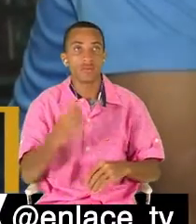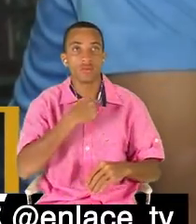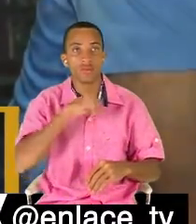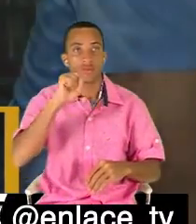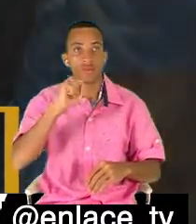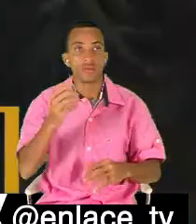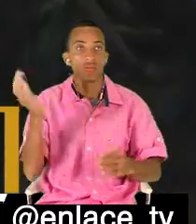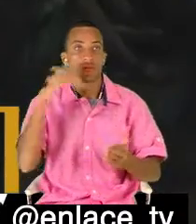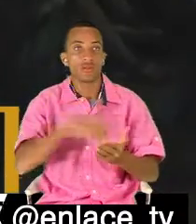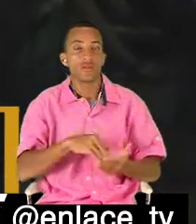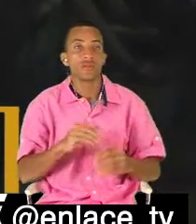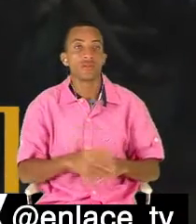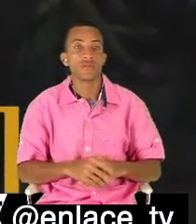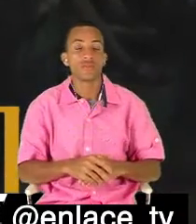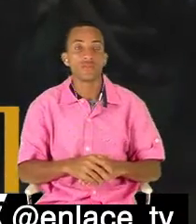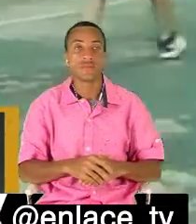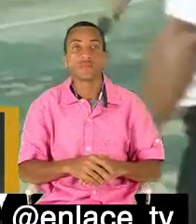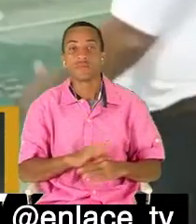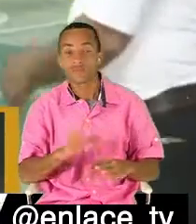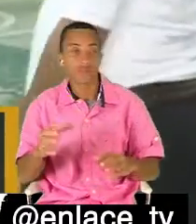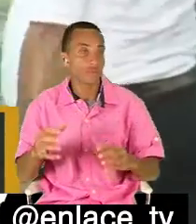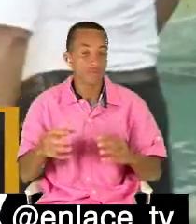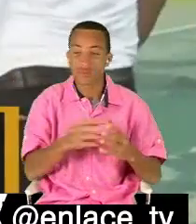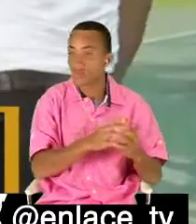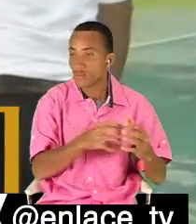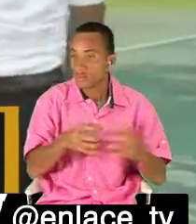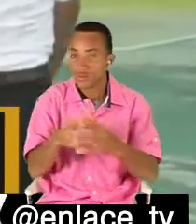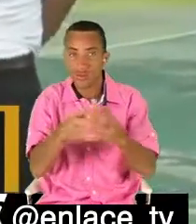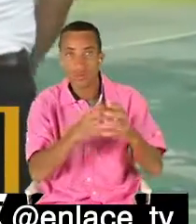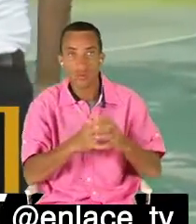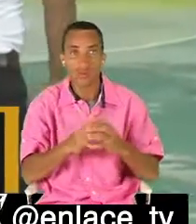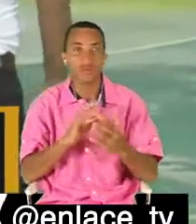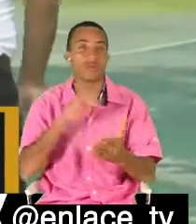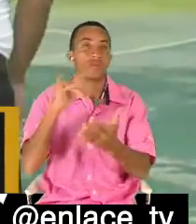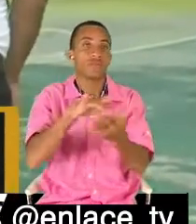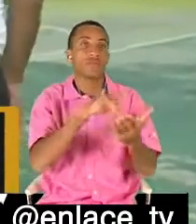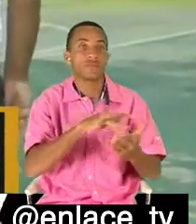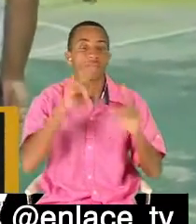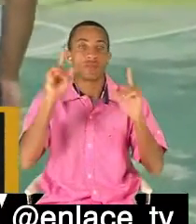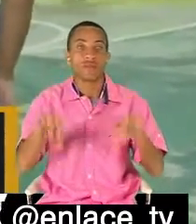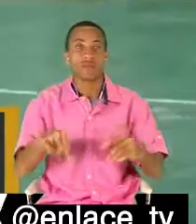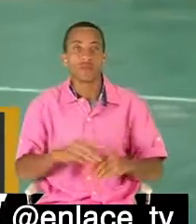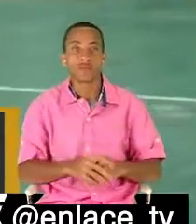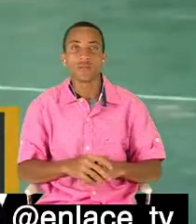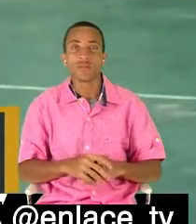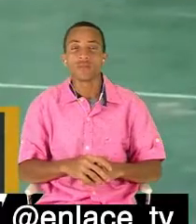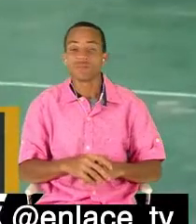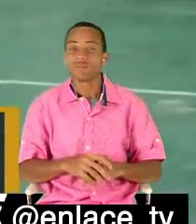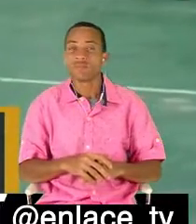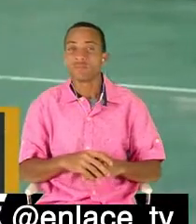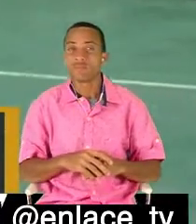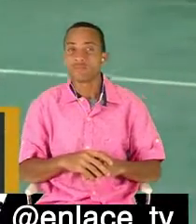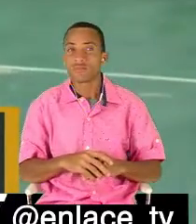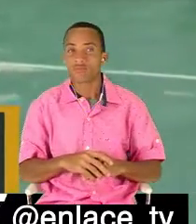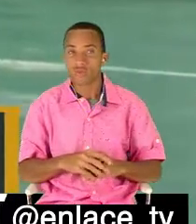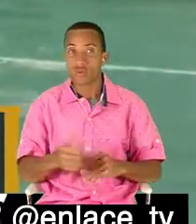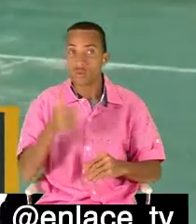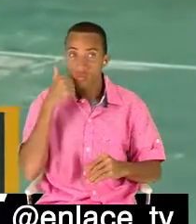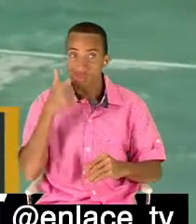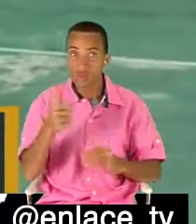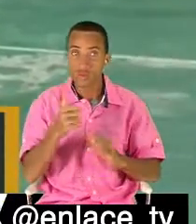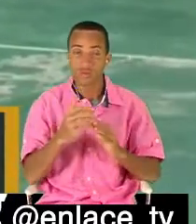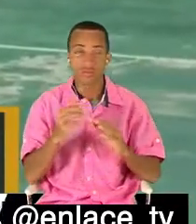esa es la idea. La salida rápida y el juego colectivo. Los participantes en el certamen deportivo afirman que es garantizada la buena calidad de